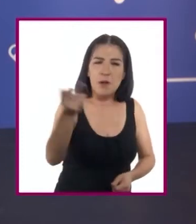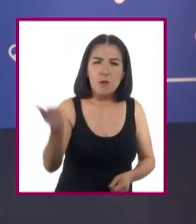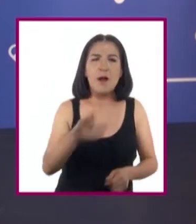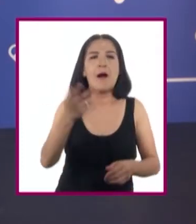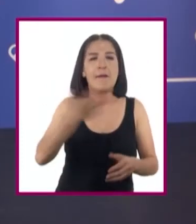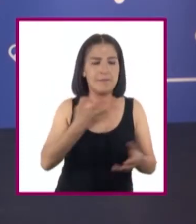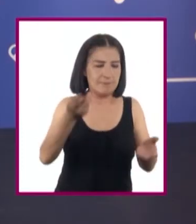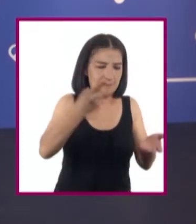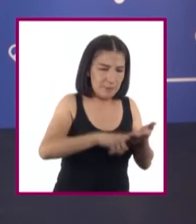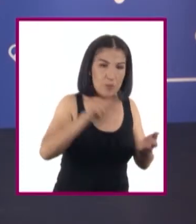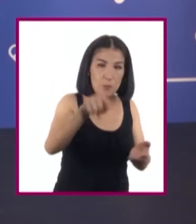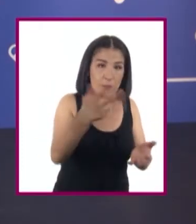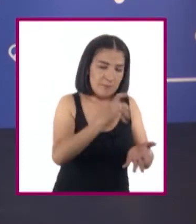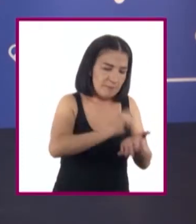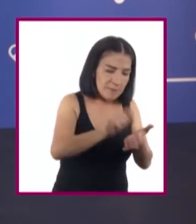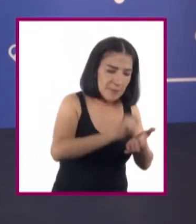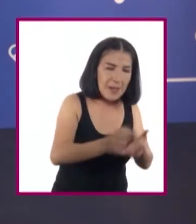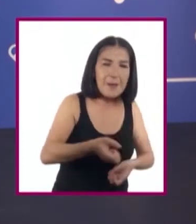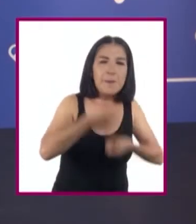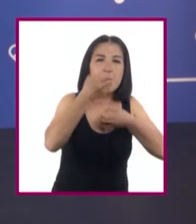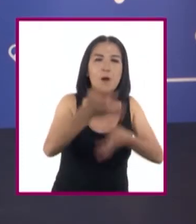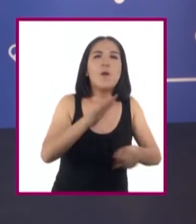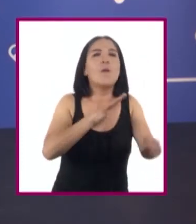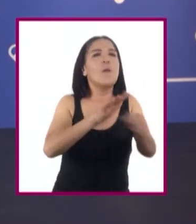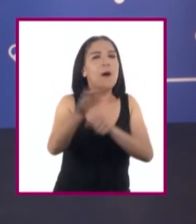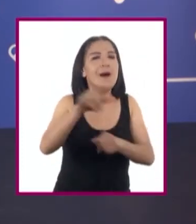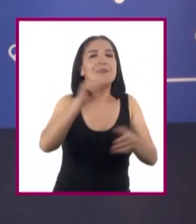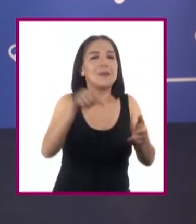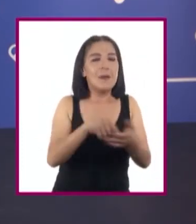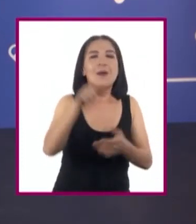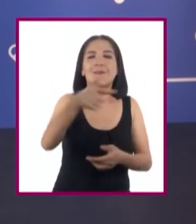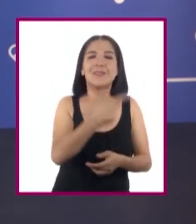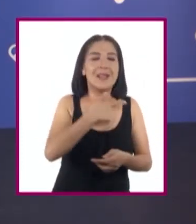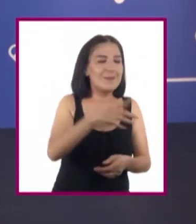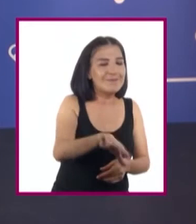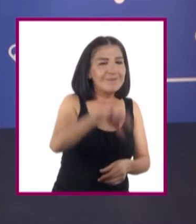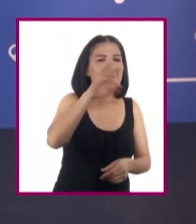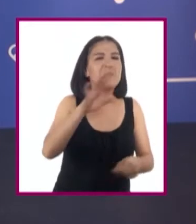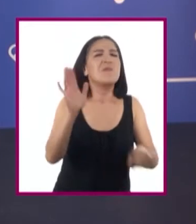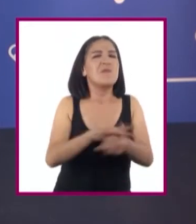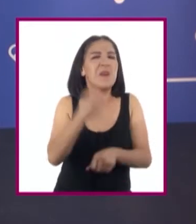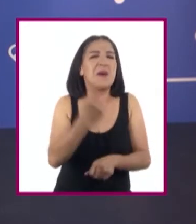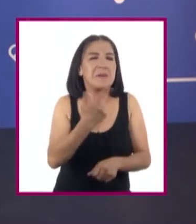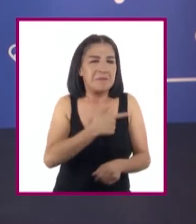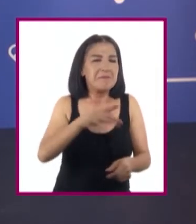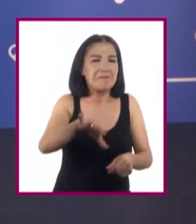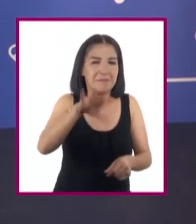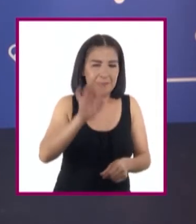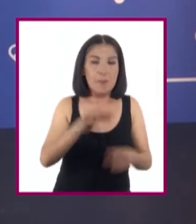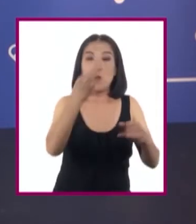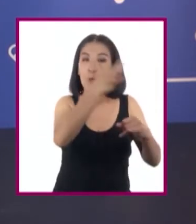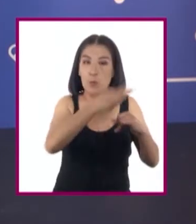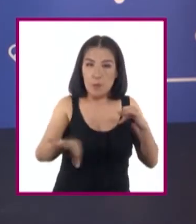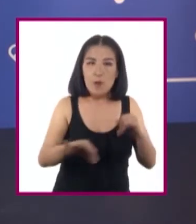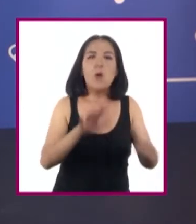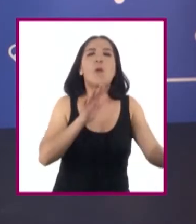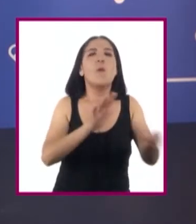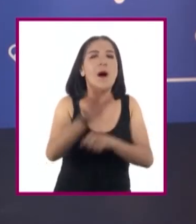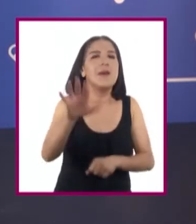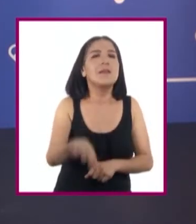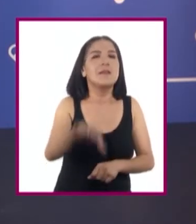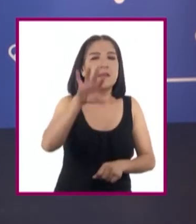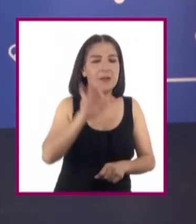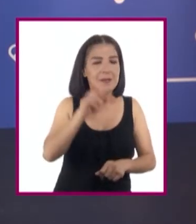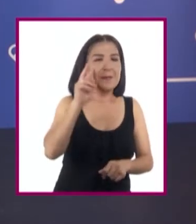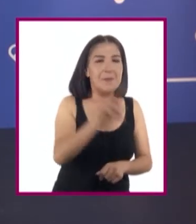escribir un cuento, cuál o cuáles tipos de ambientes elegirían y por qué. Por último, ¿cuál ambiente de los que